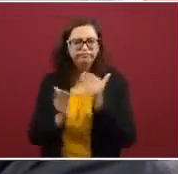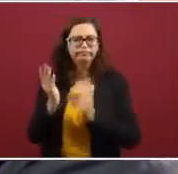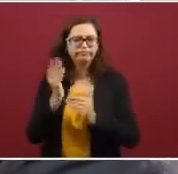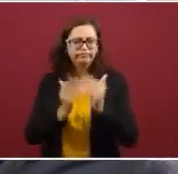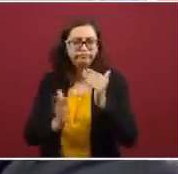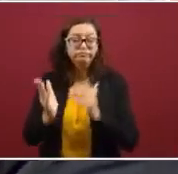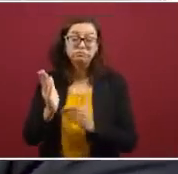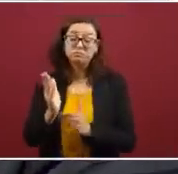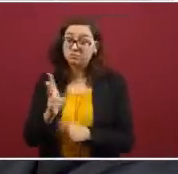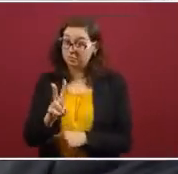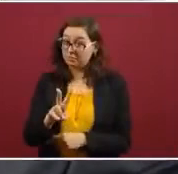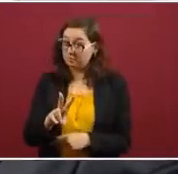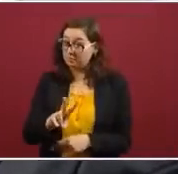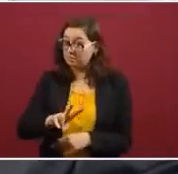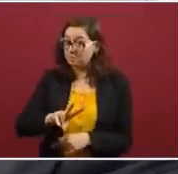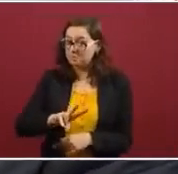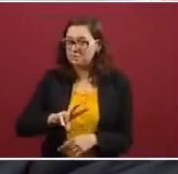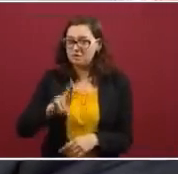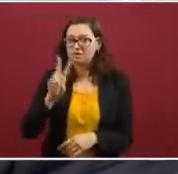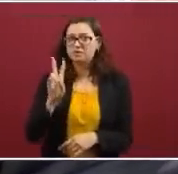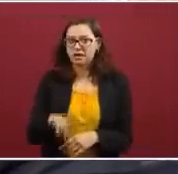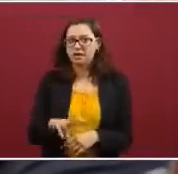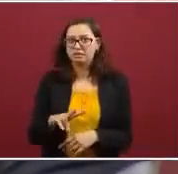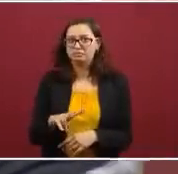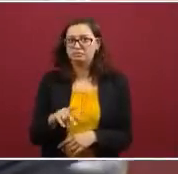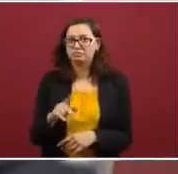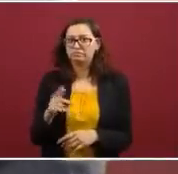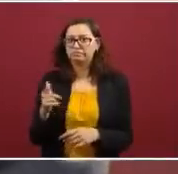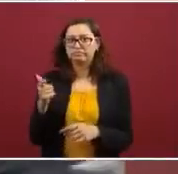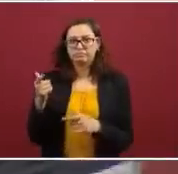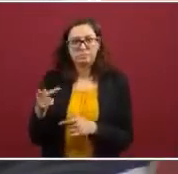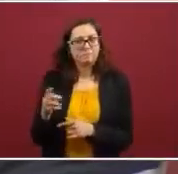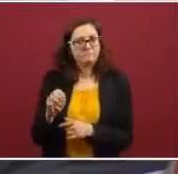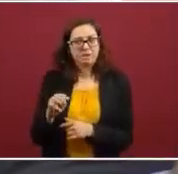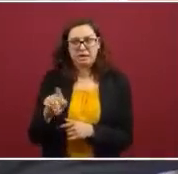es cierto, se trata de una cantidad